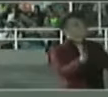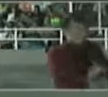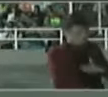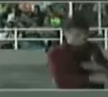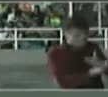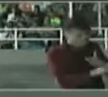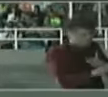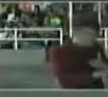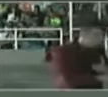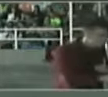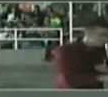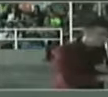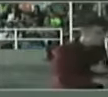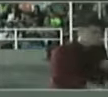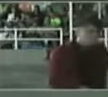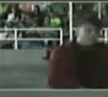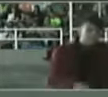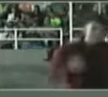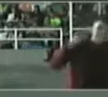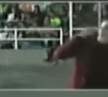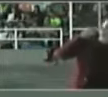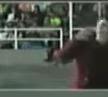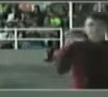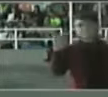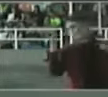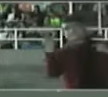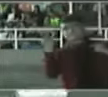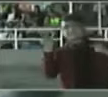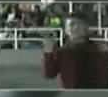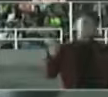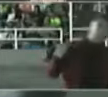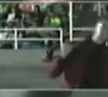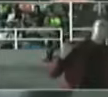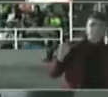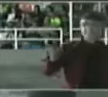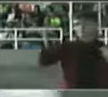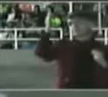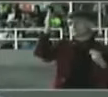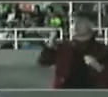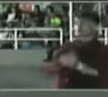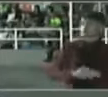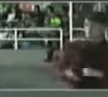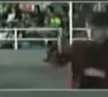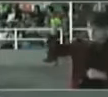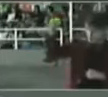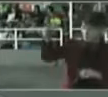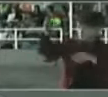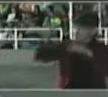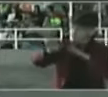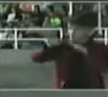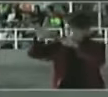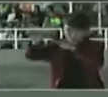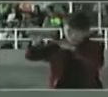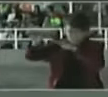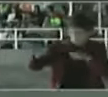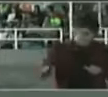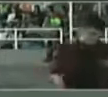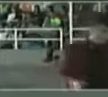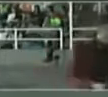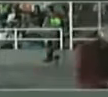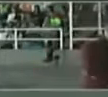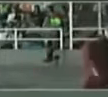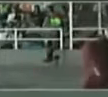claudicaréis entre dos pensamientos? Si Jehová es Dios, seguidle, y si Baal,